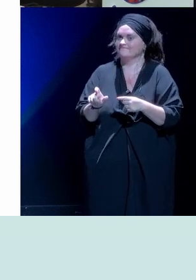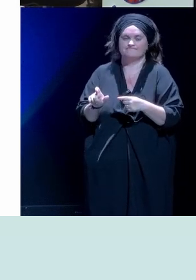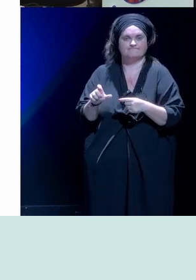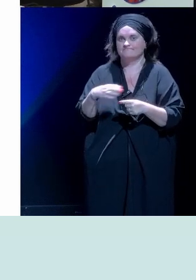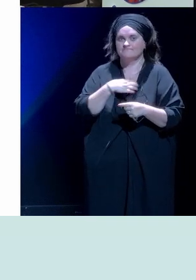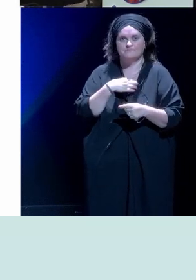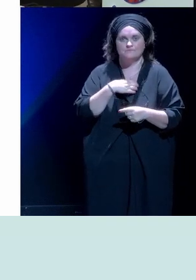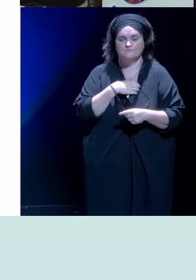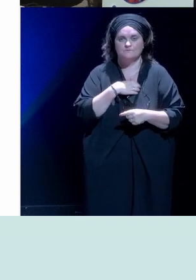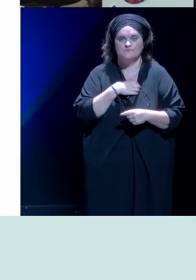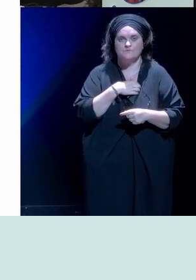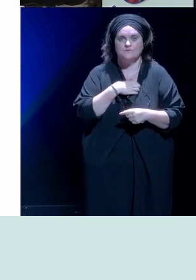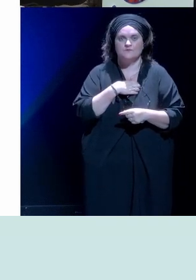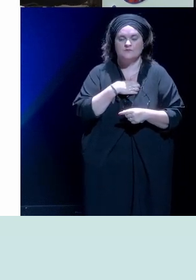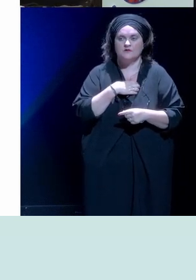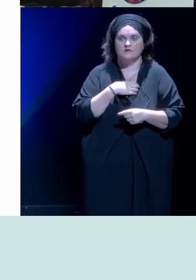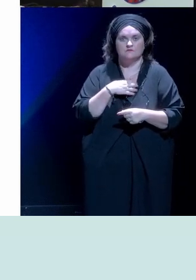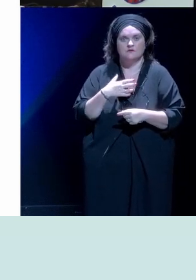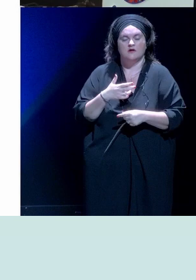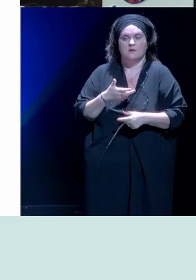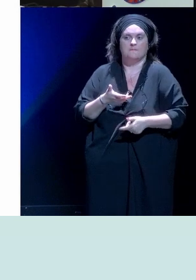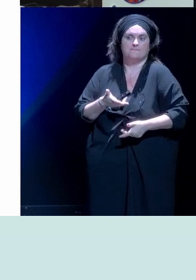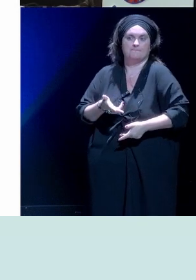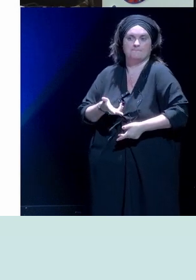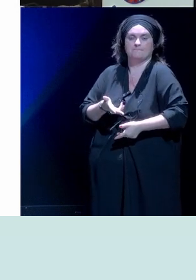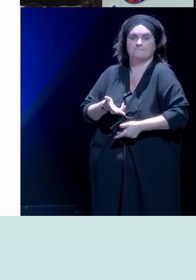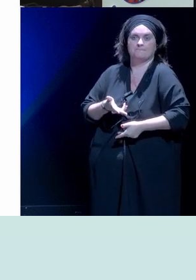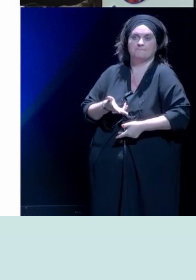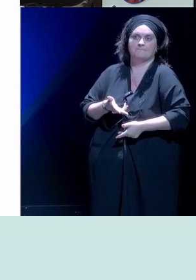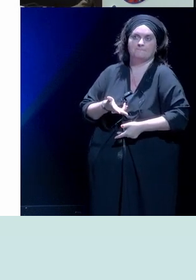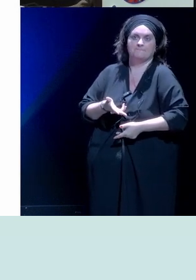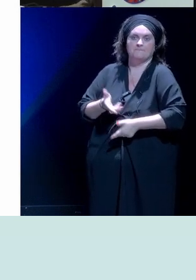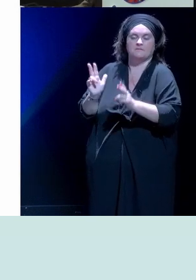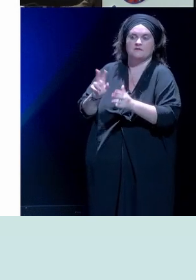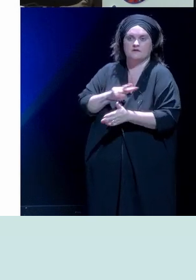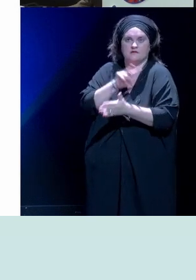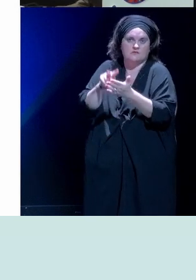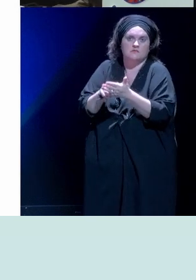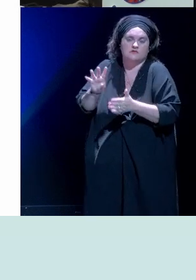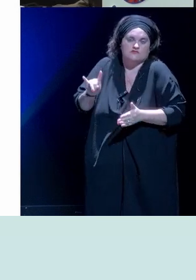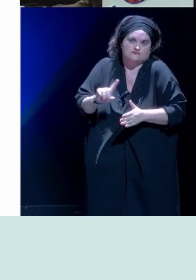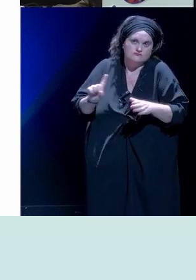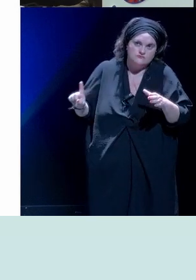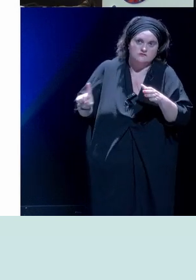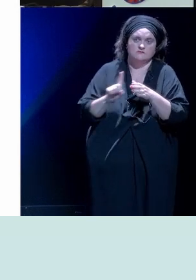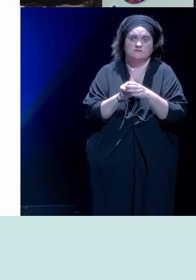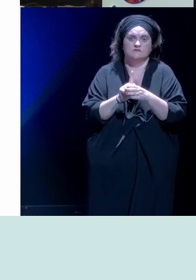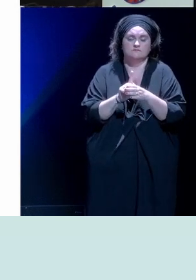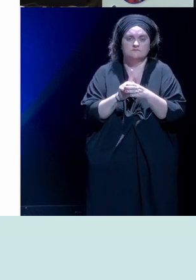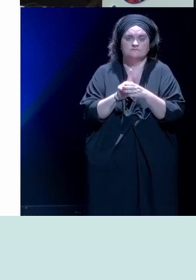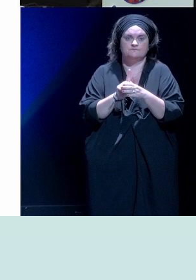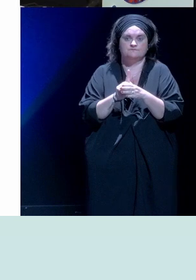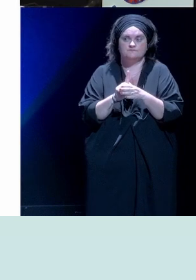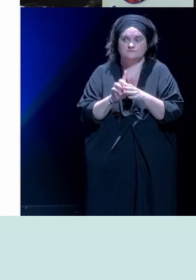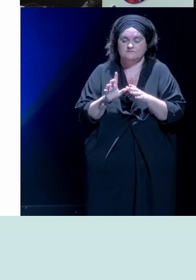aunque sí que permiten que esas personas se sientan al menos reconocidas. Entonces, son vínculos que